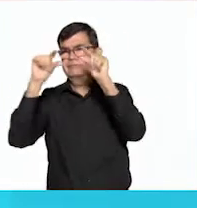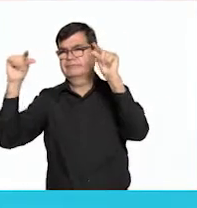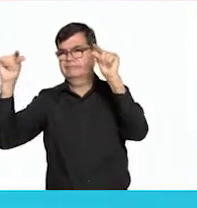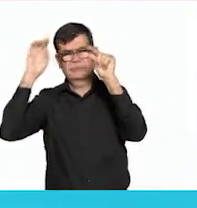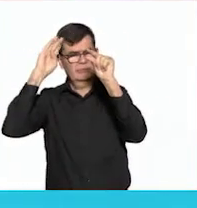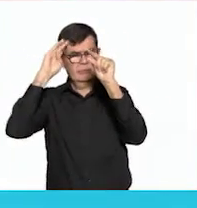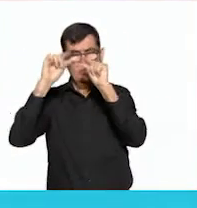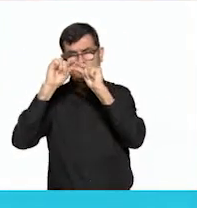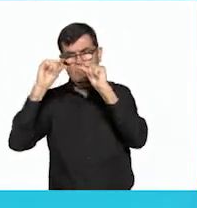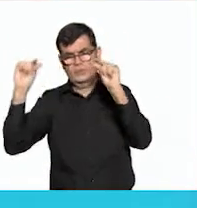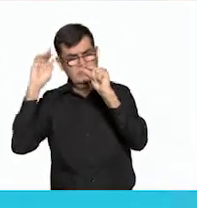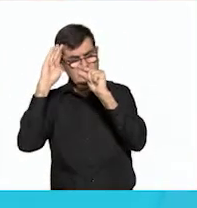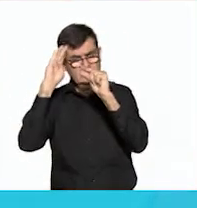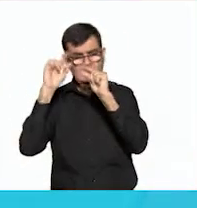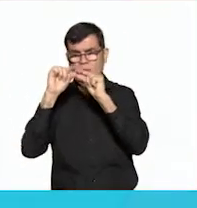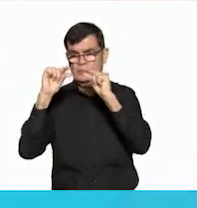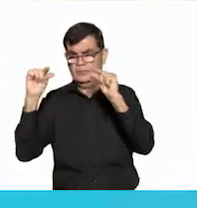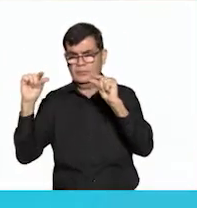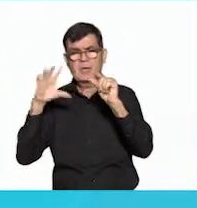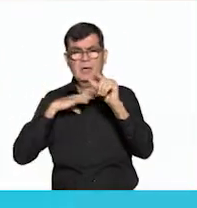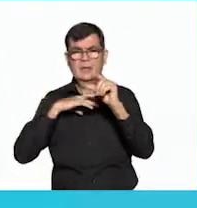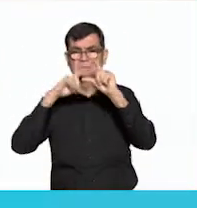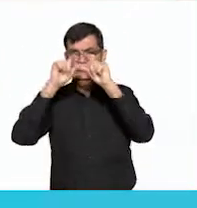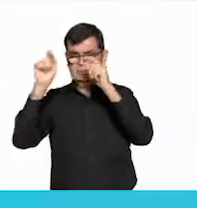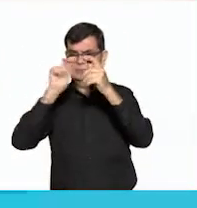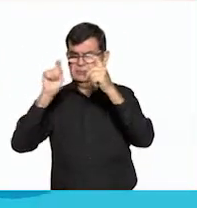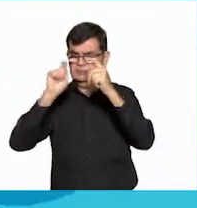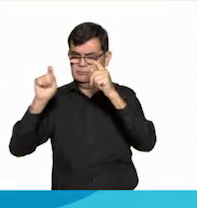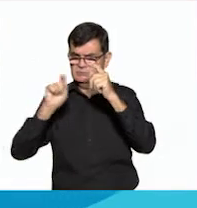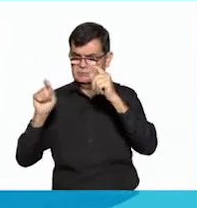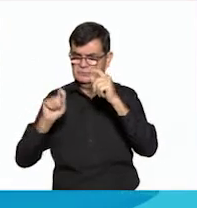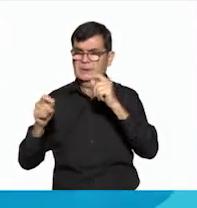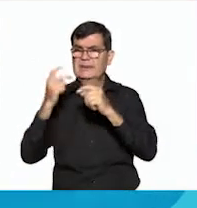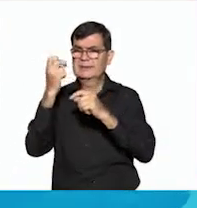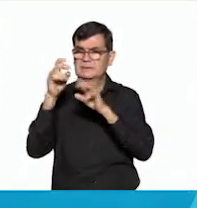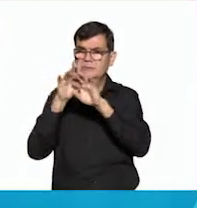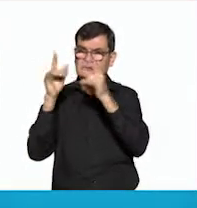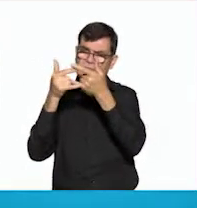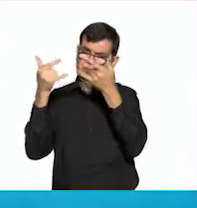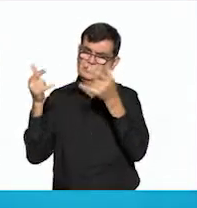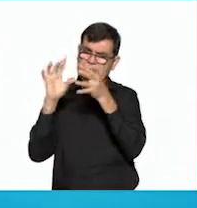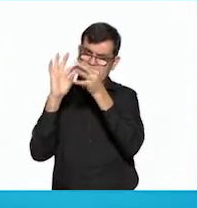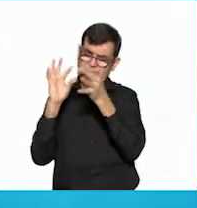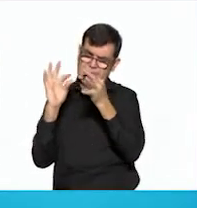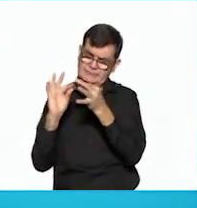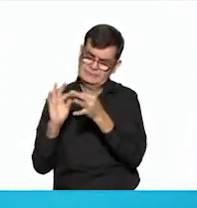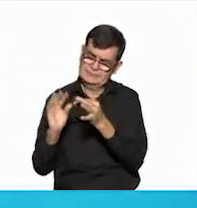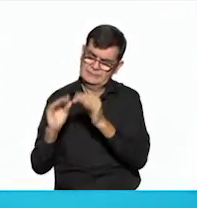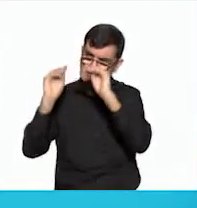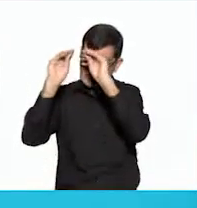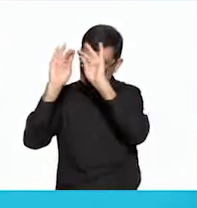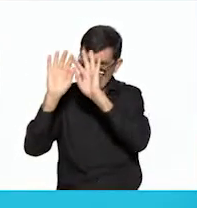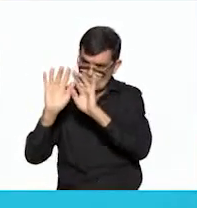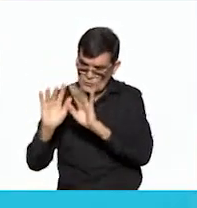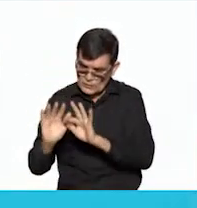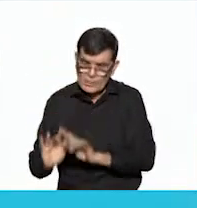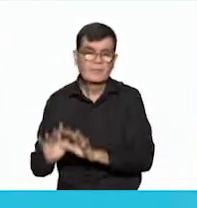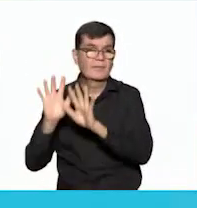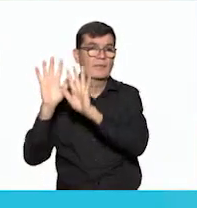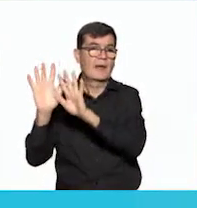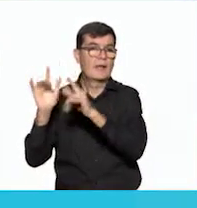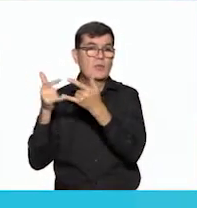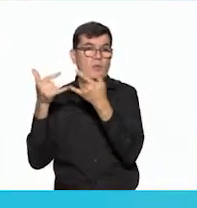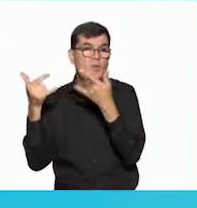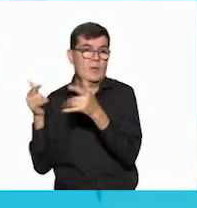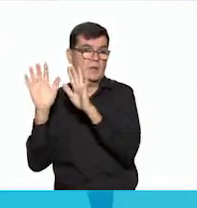más largos y está casi todo de corrido. Es una narración, uh-huh, ¿verdad? El cuento